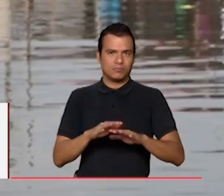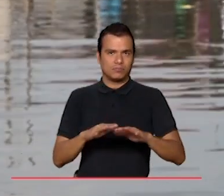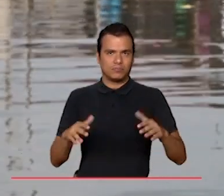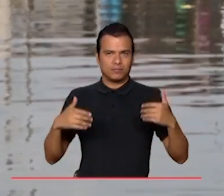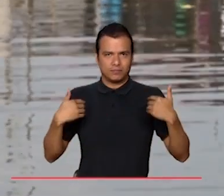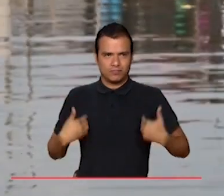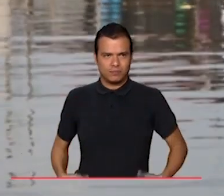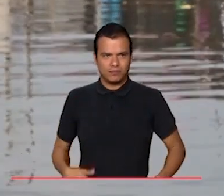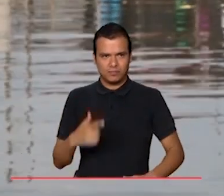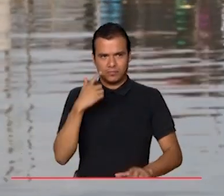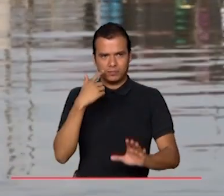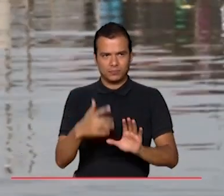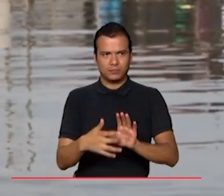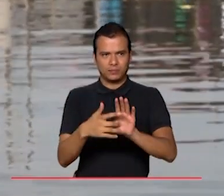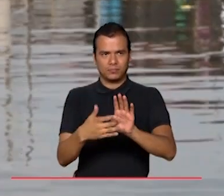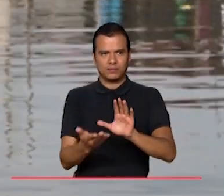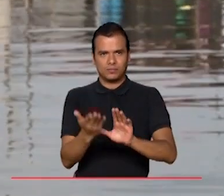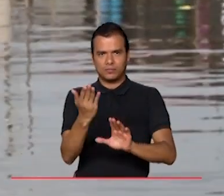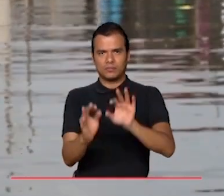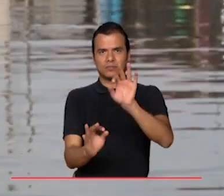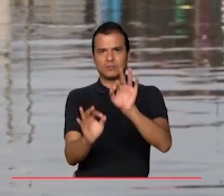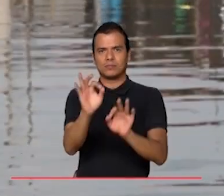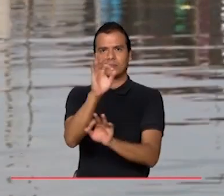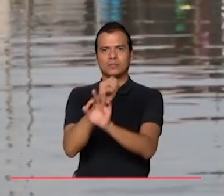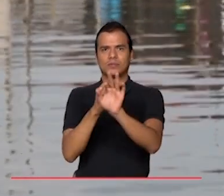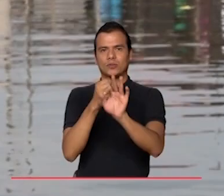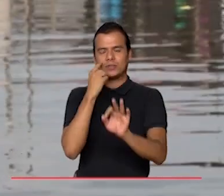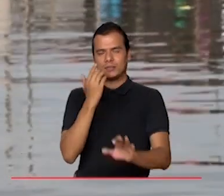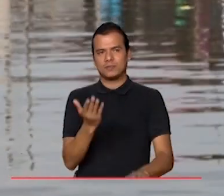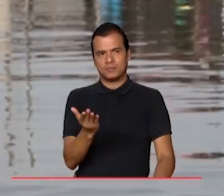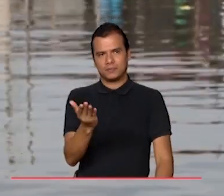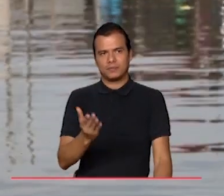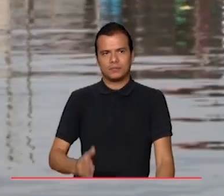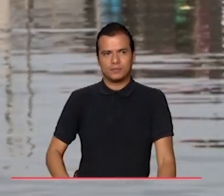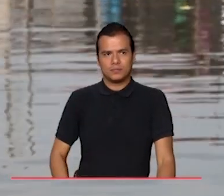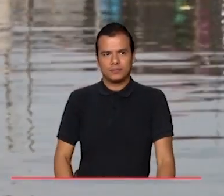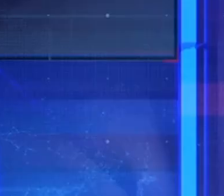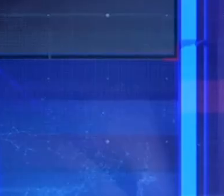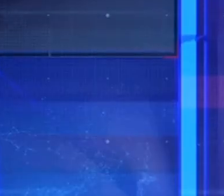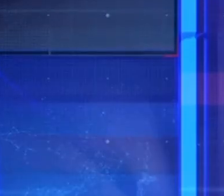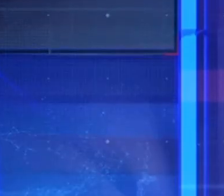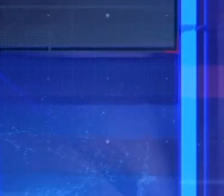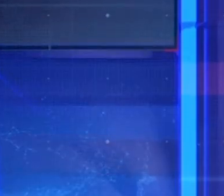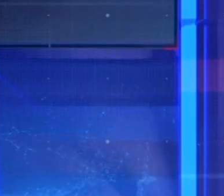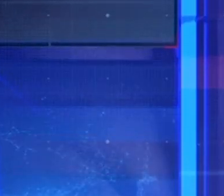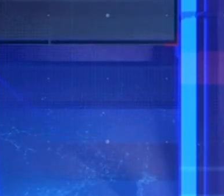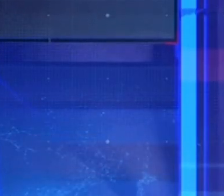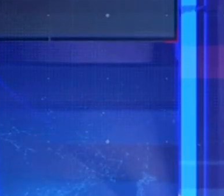información desde Tumaco, Nariño, Luisa Solís, para Telepacífico Noticias, la región todos los días.